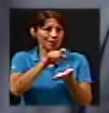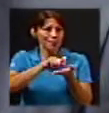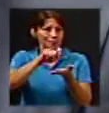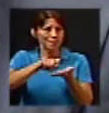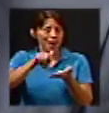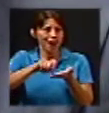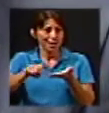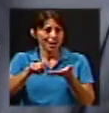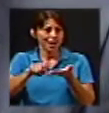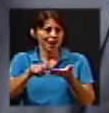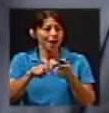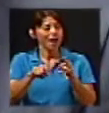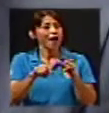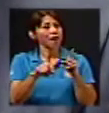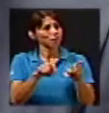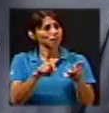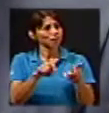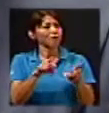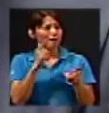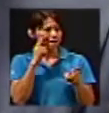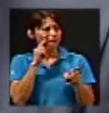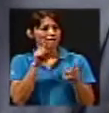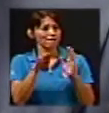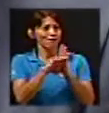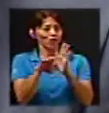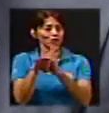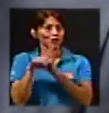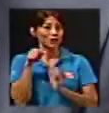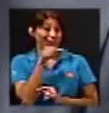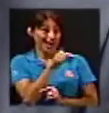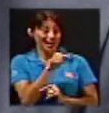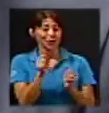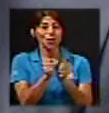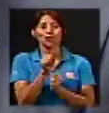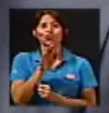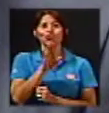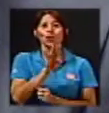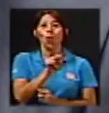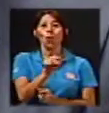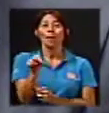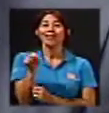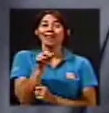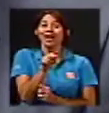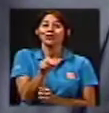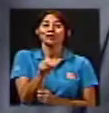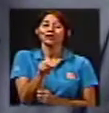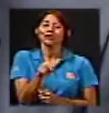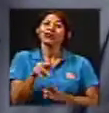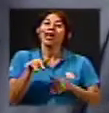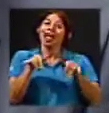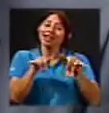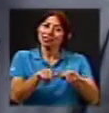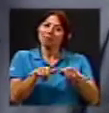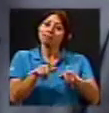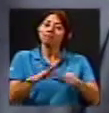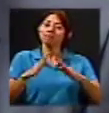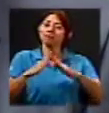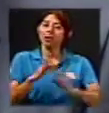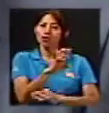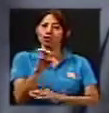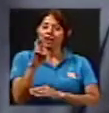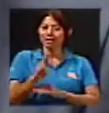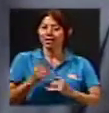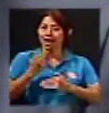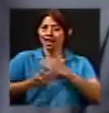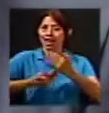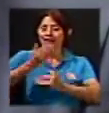se notaba por las fotos que él y sus compañeros eran de la Costa Rica que iba hacia adelante, y don Carlos ha sido un